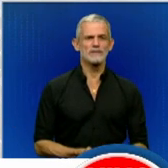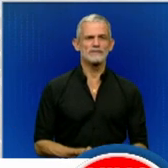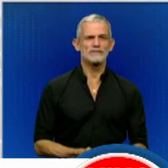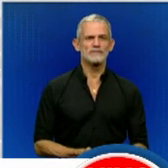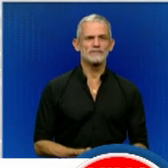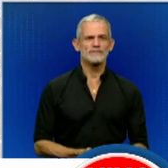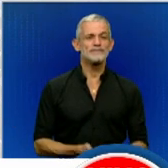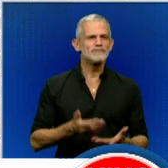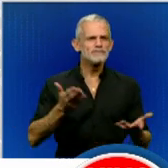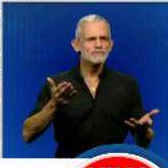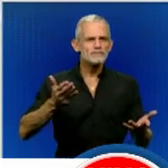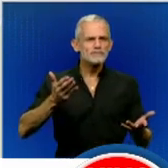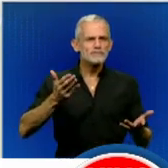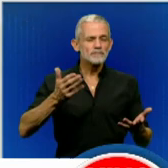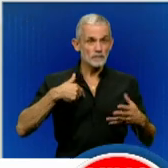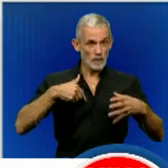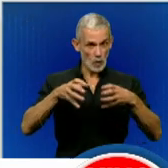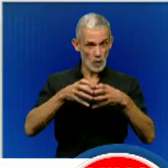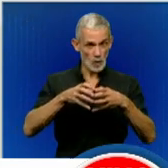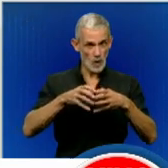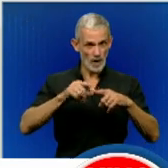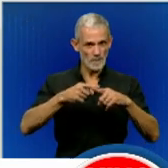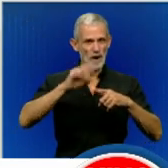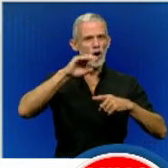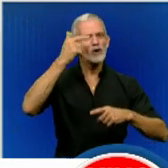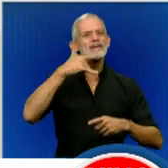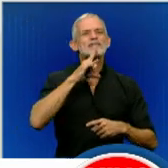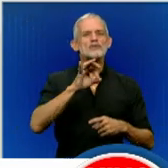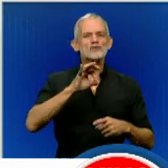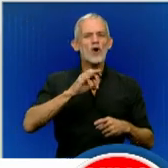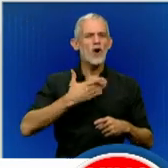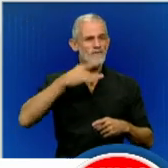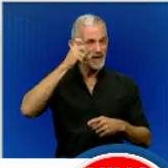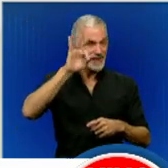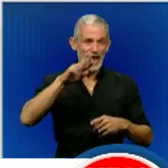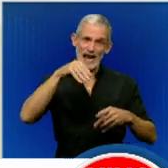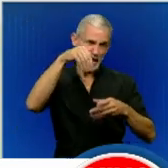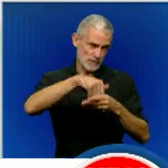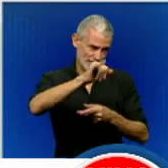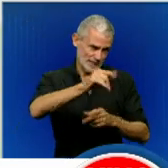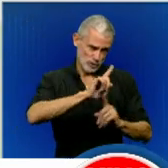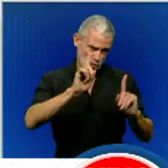lo que el consenso federal para acompañar este proyecto